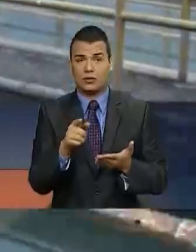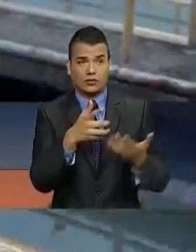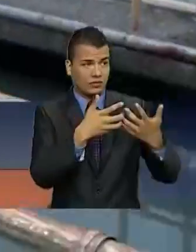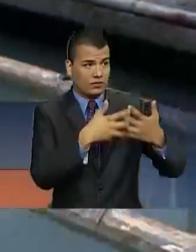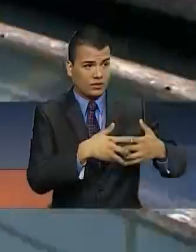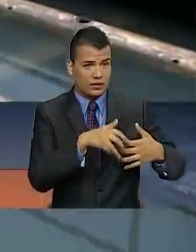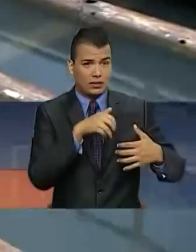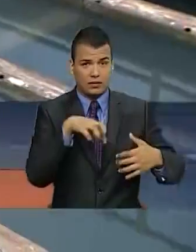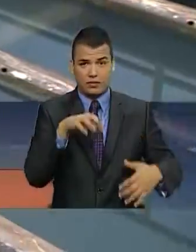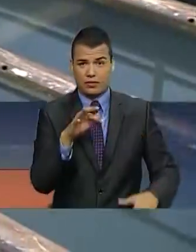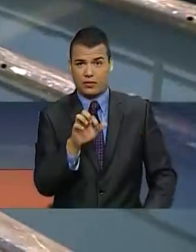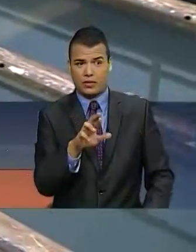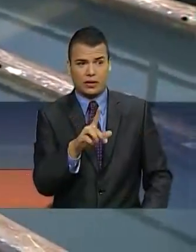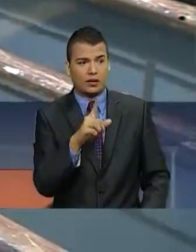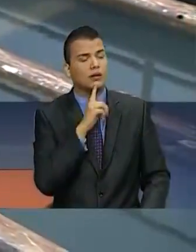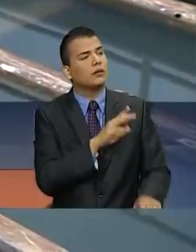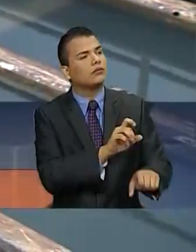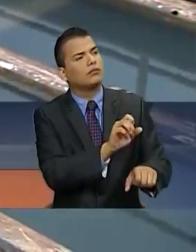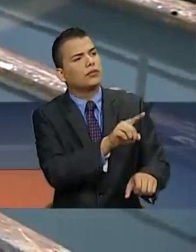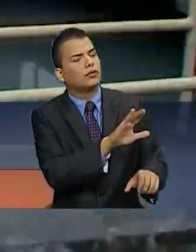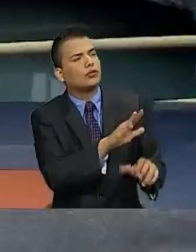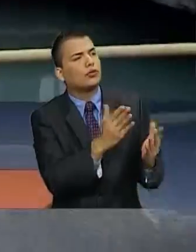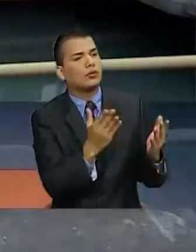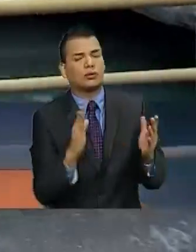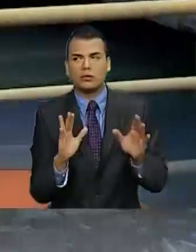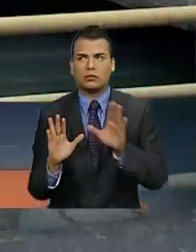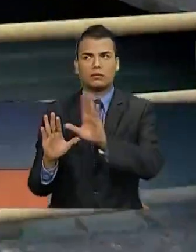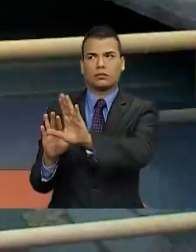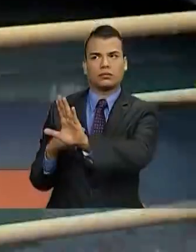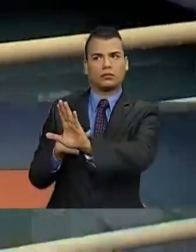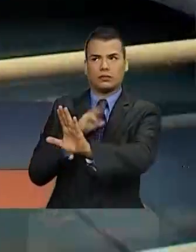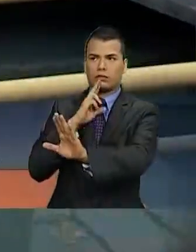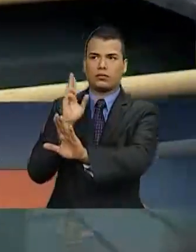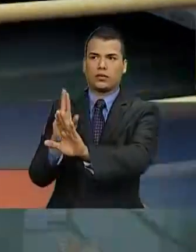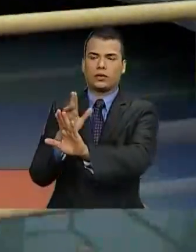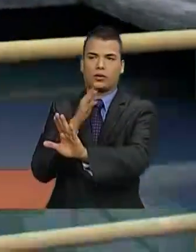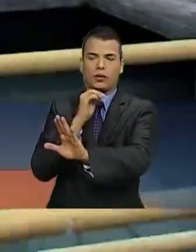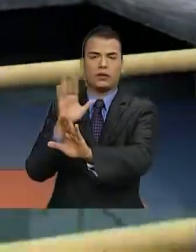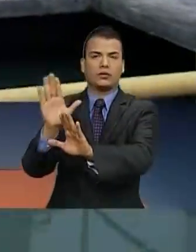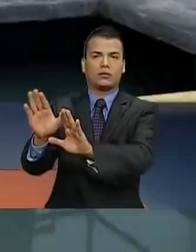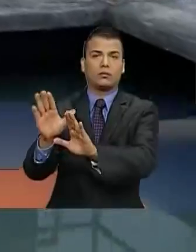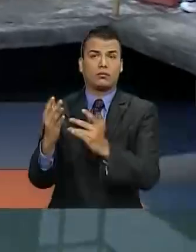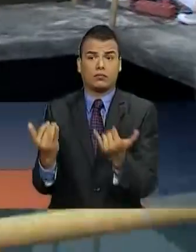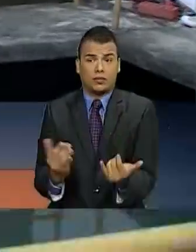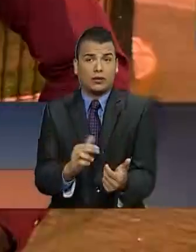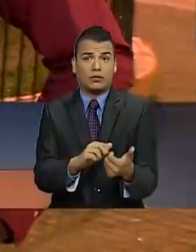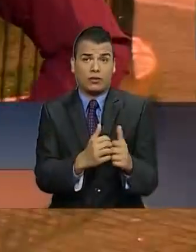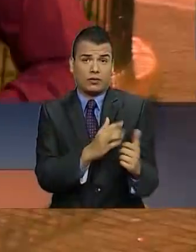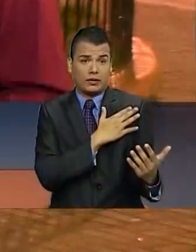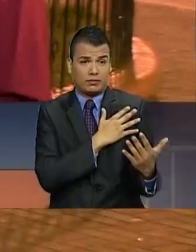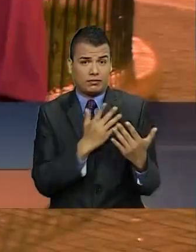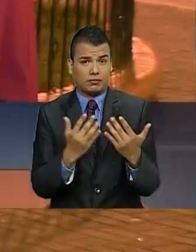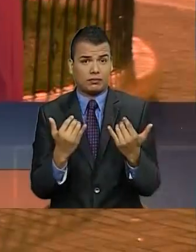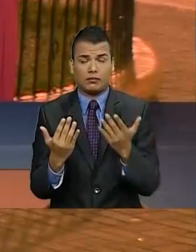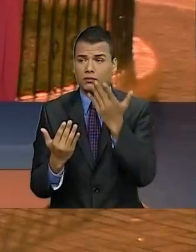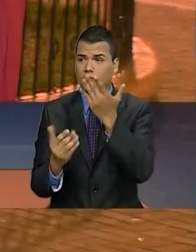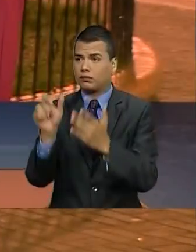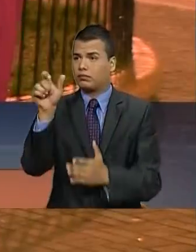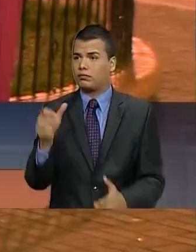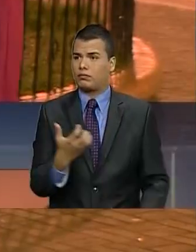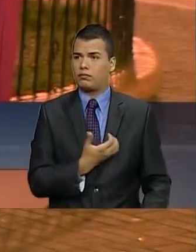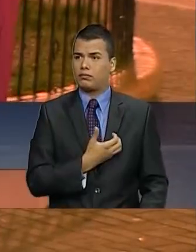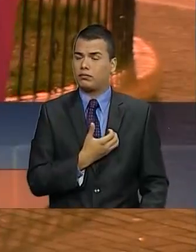posible obtener una respuesta por parte de la empresa frente a las dificultades registradas en los últimos días. Alcalde Tobías